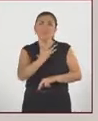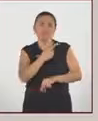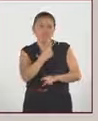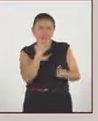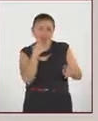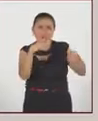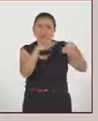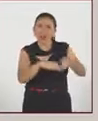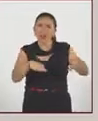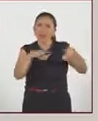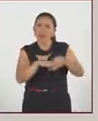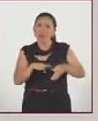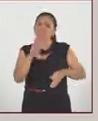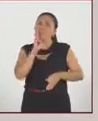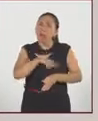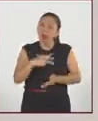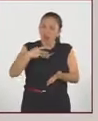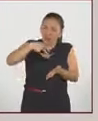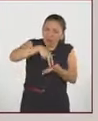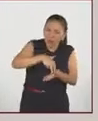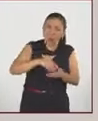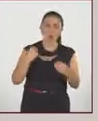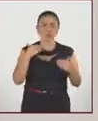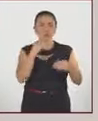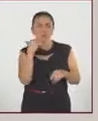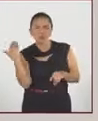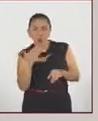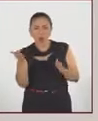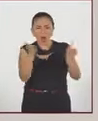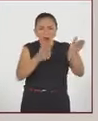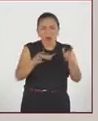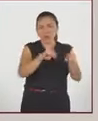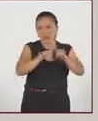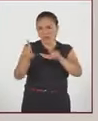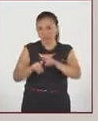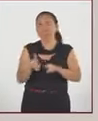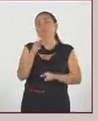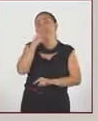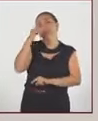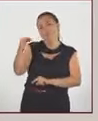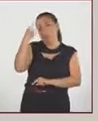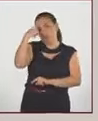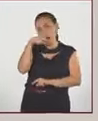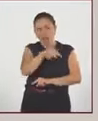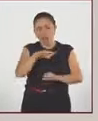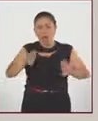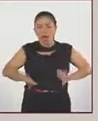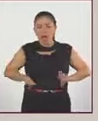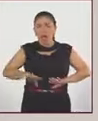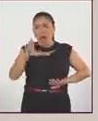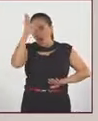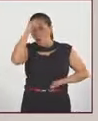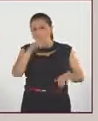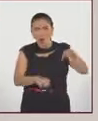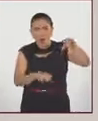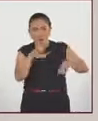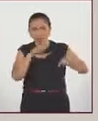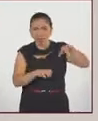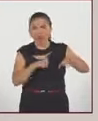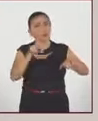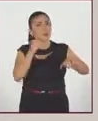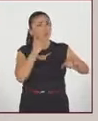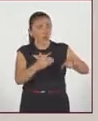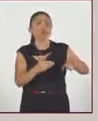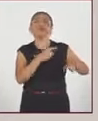postura o movimiento que no sea normal para la edad del paciente, ¿no? Entonces es